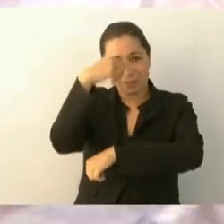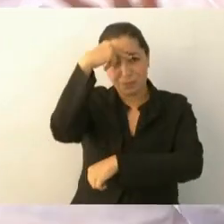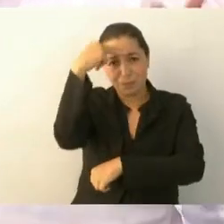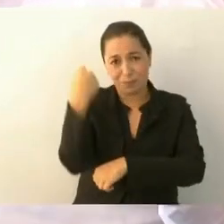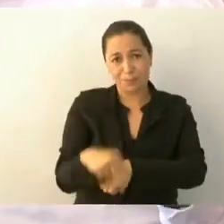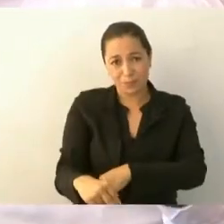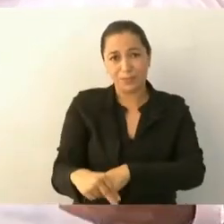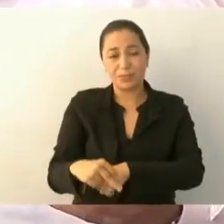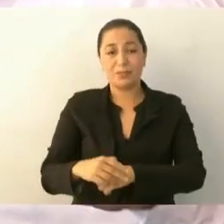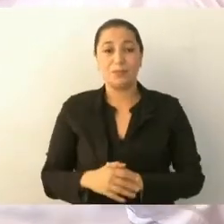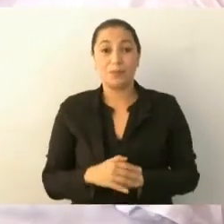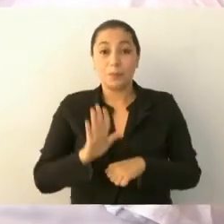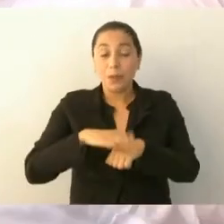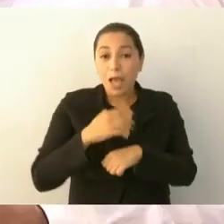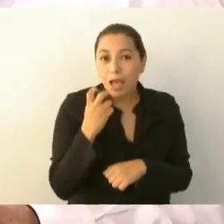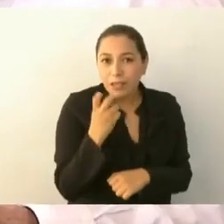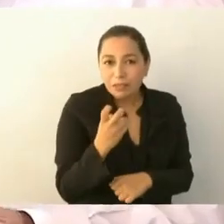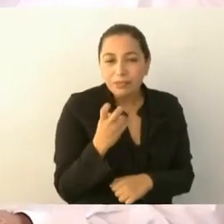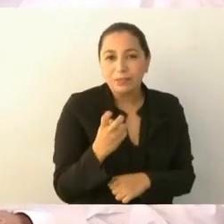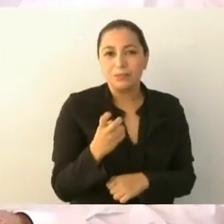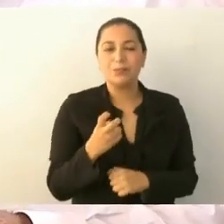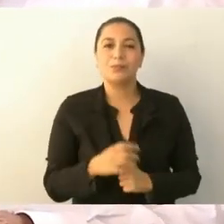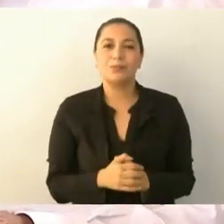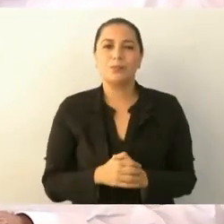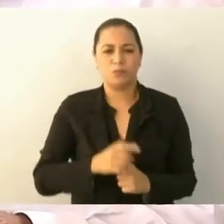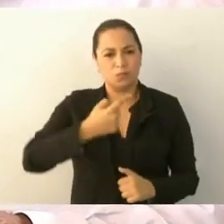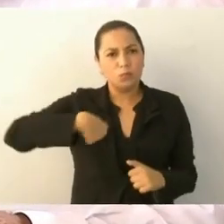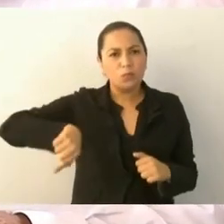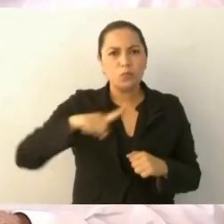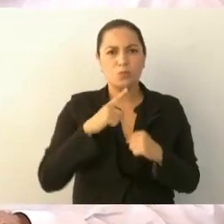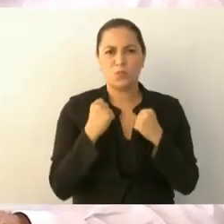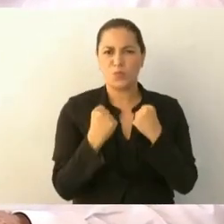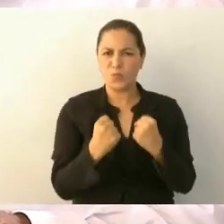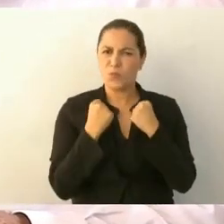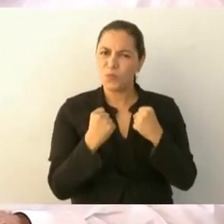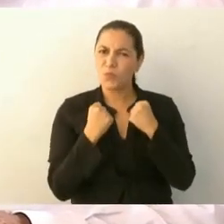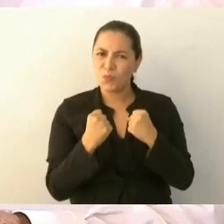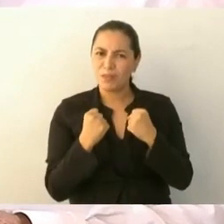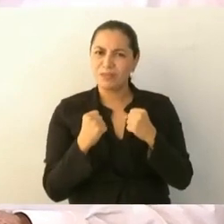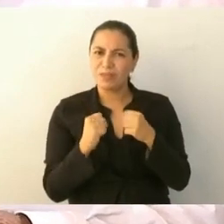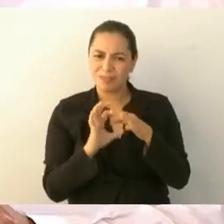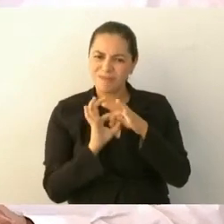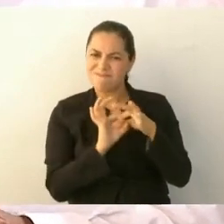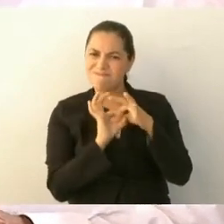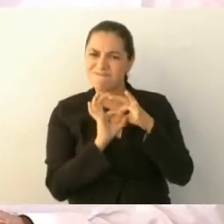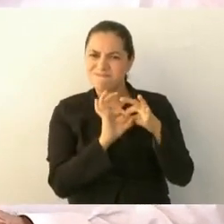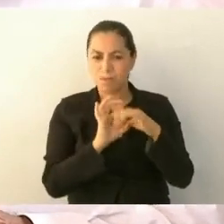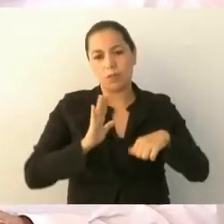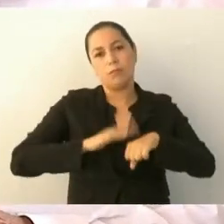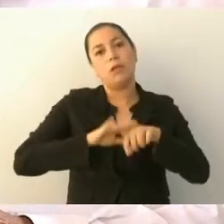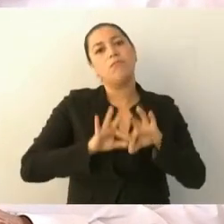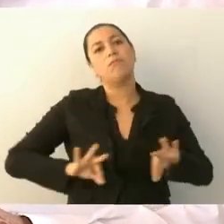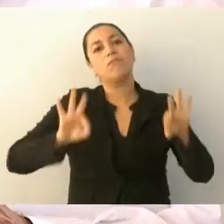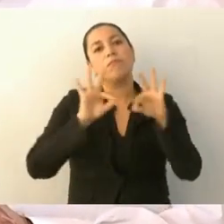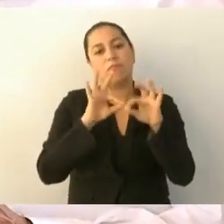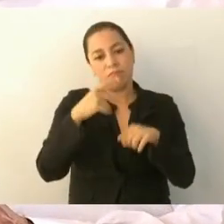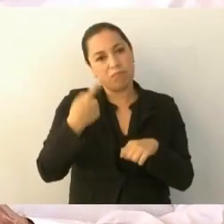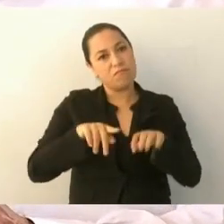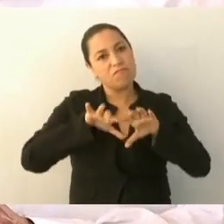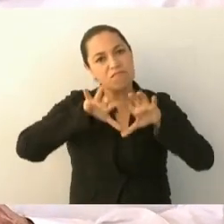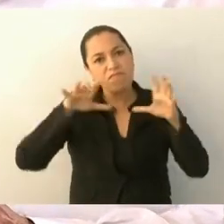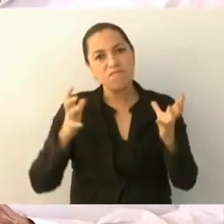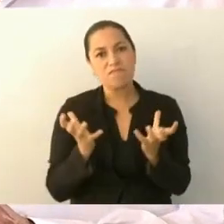Por eso somos una potencia, la más importante del mundo en